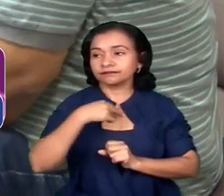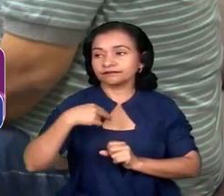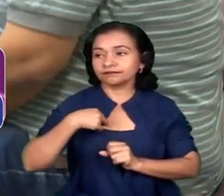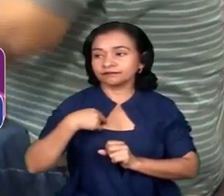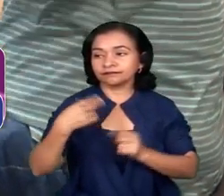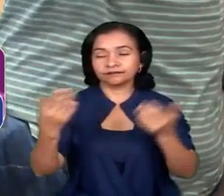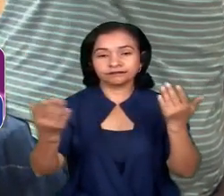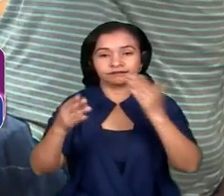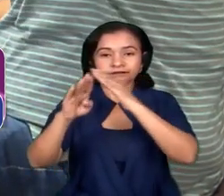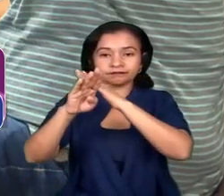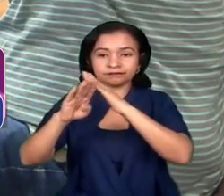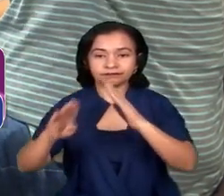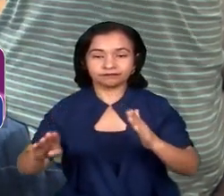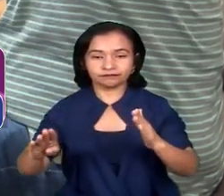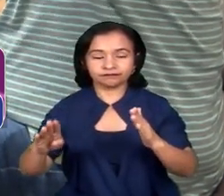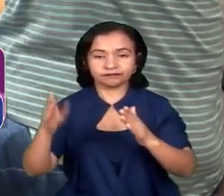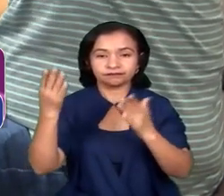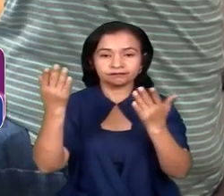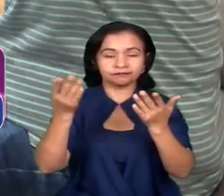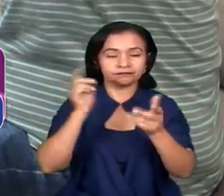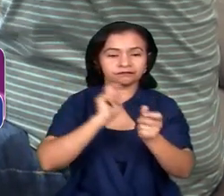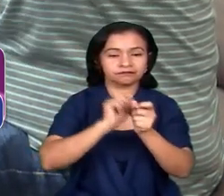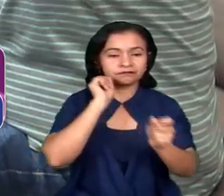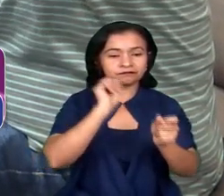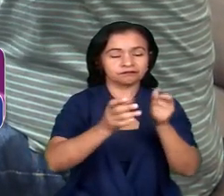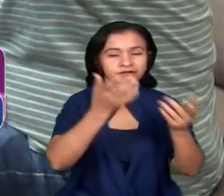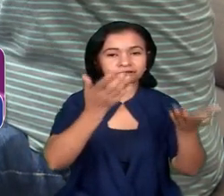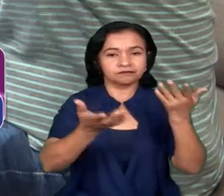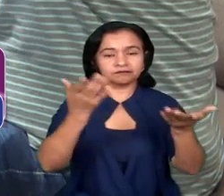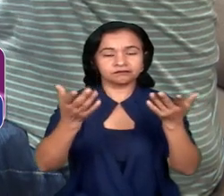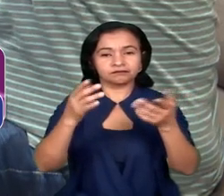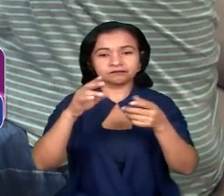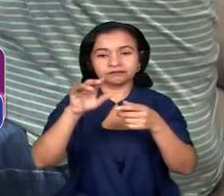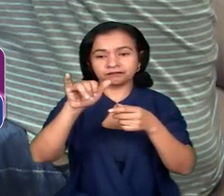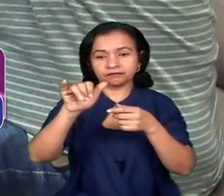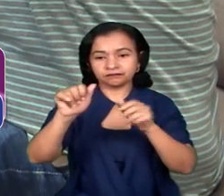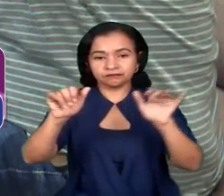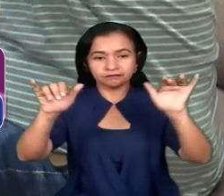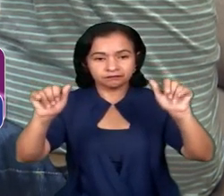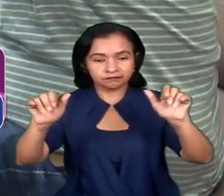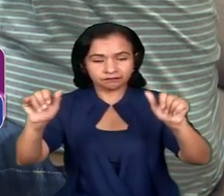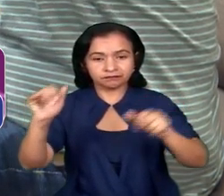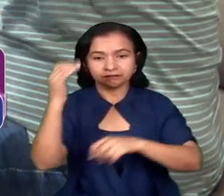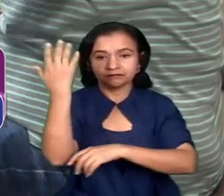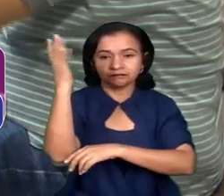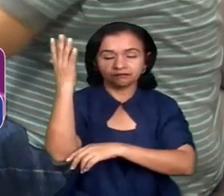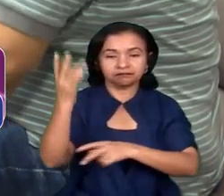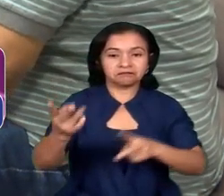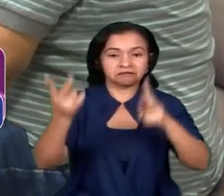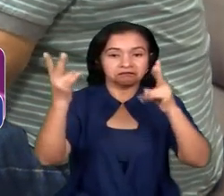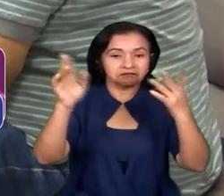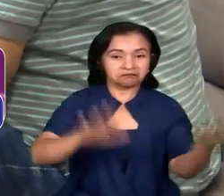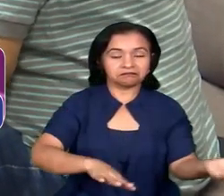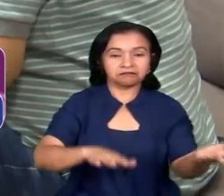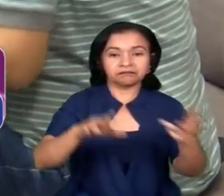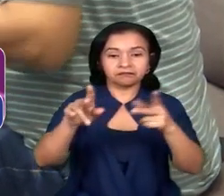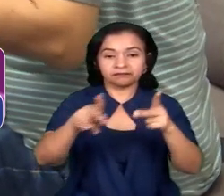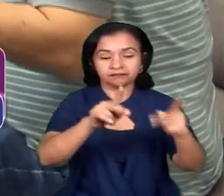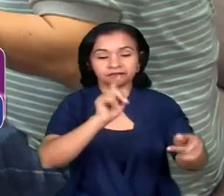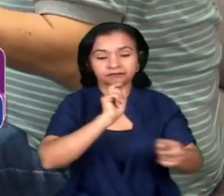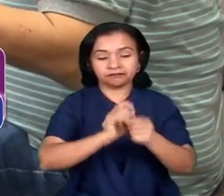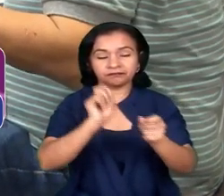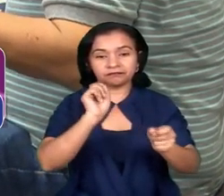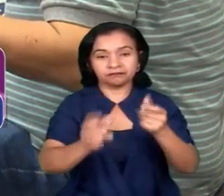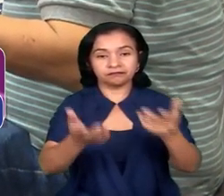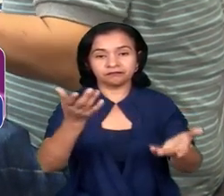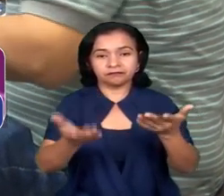que es pacífico? Votaron y quemaron cualquier cosa, radio ya, quemaron los árboles de la vida, quemaron personas. ¿Qué,